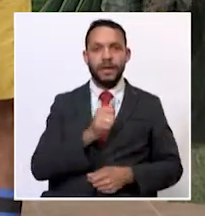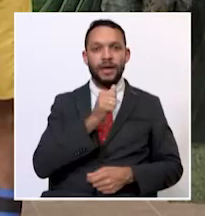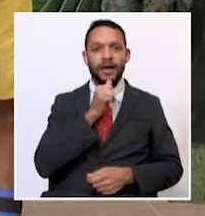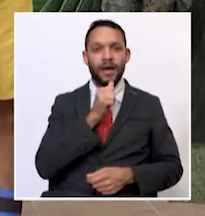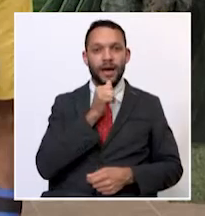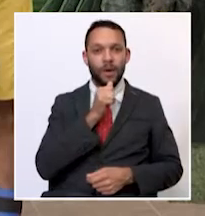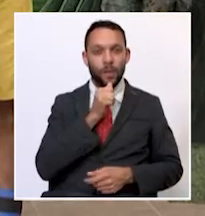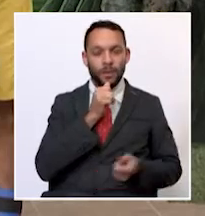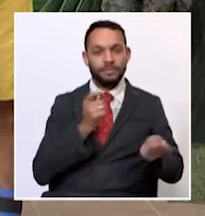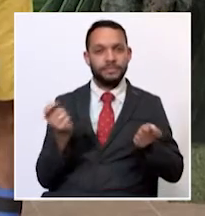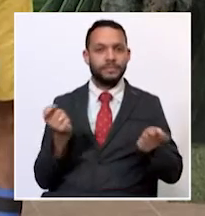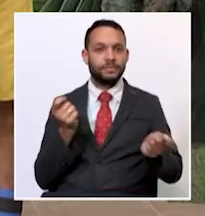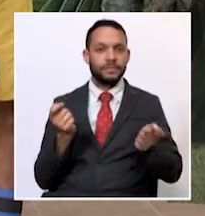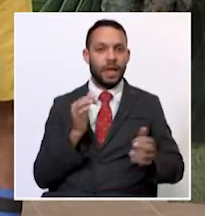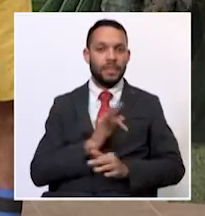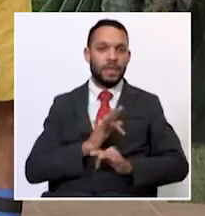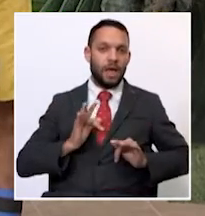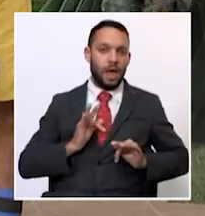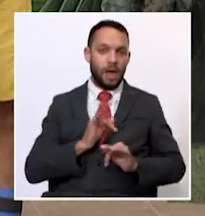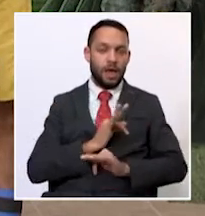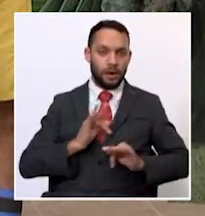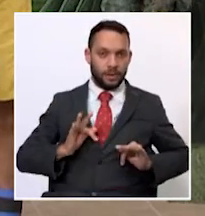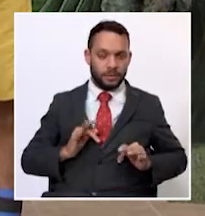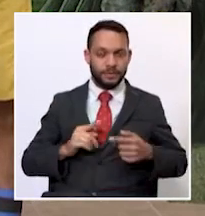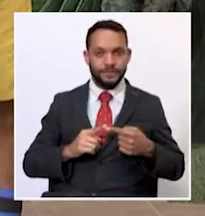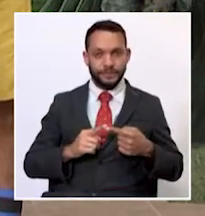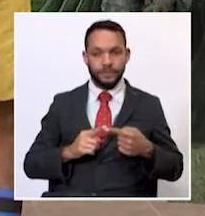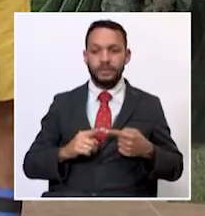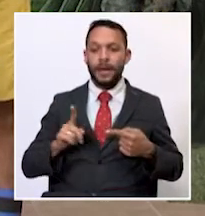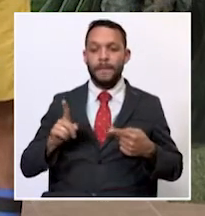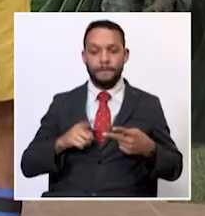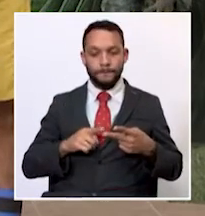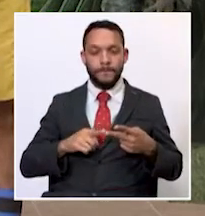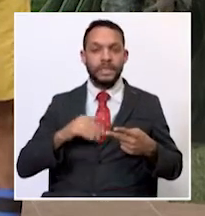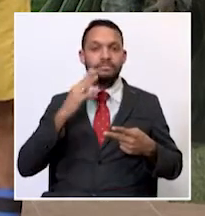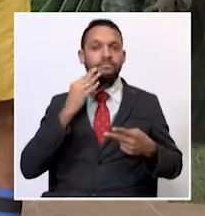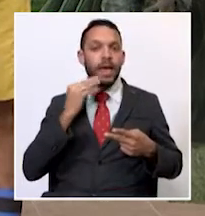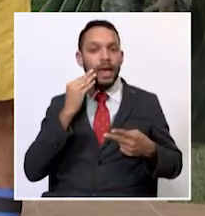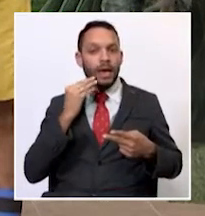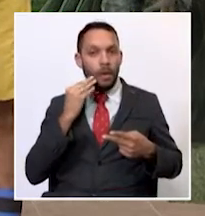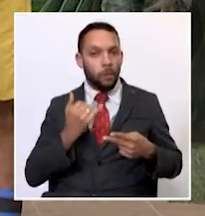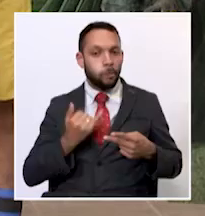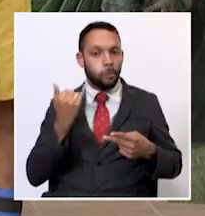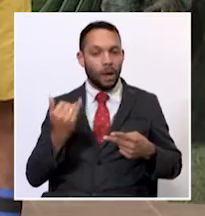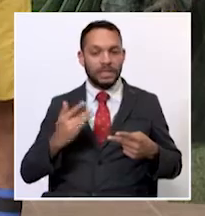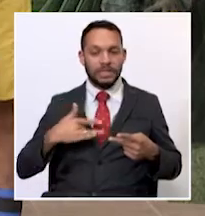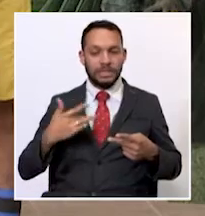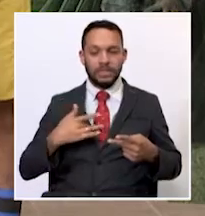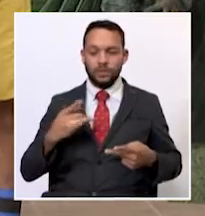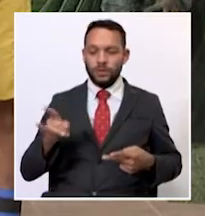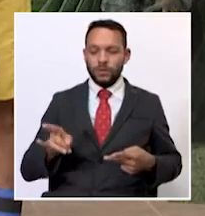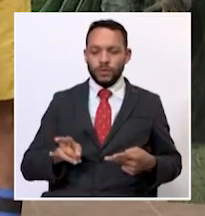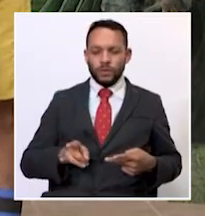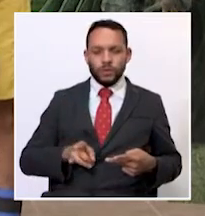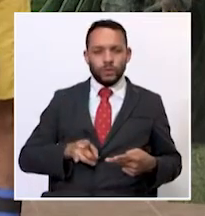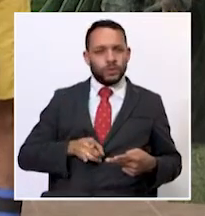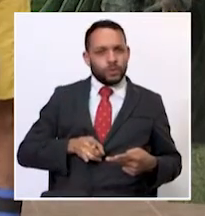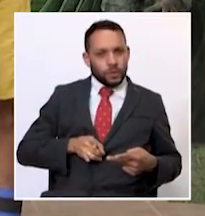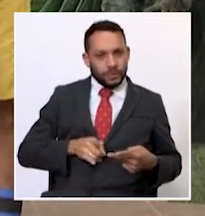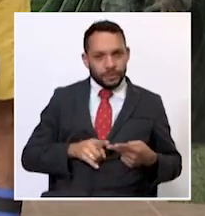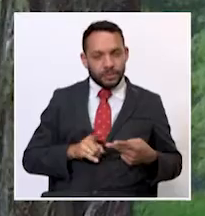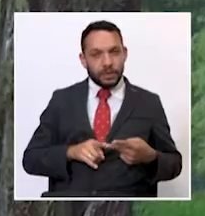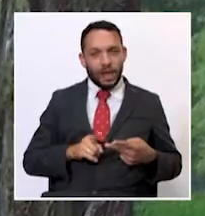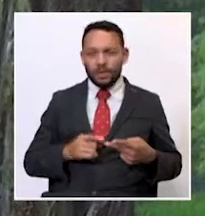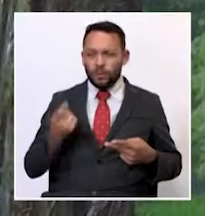el componente terapéutico y también el de la experiencia como tal, una experiencia sensitiva. Hace poco estamos trabajando con